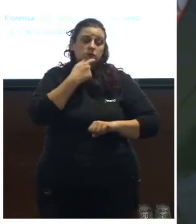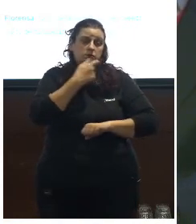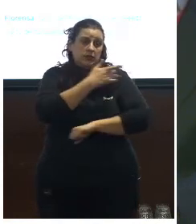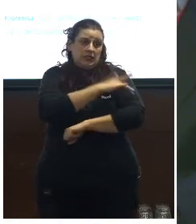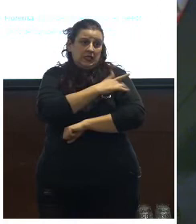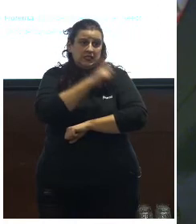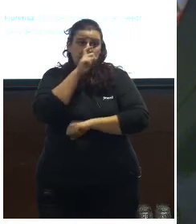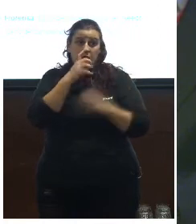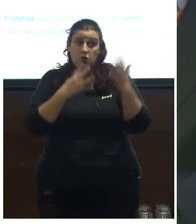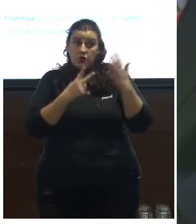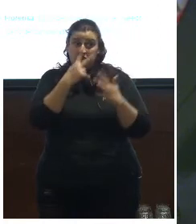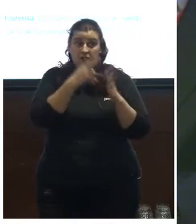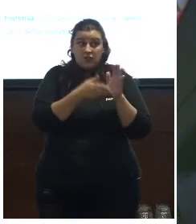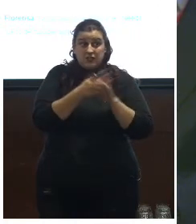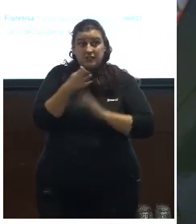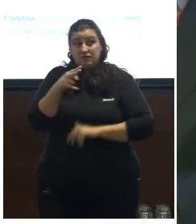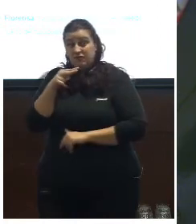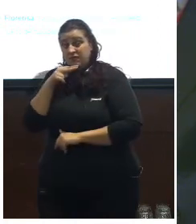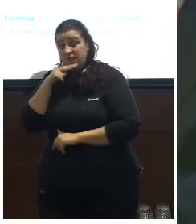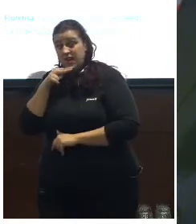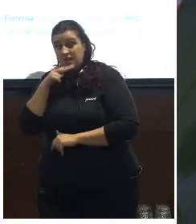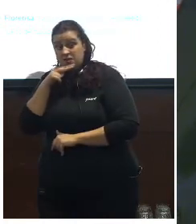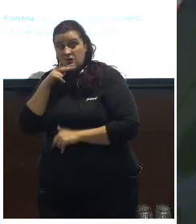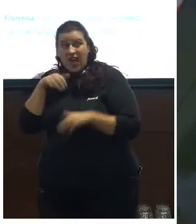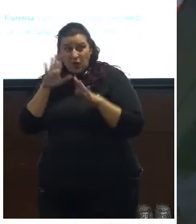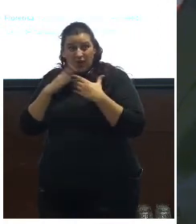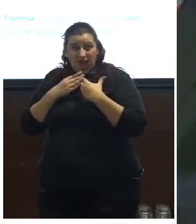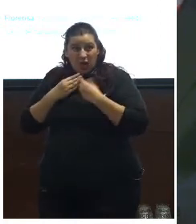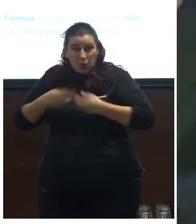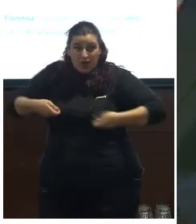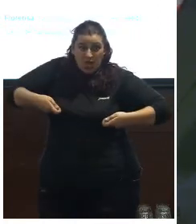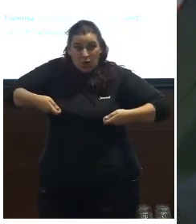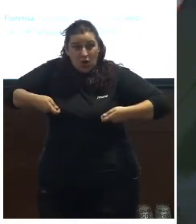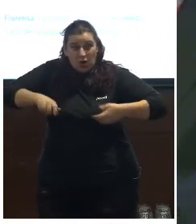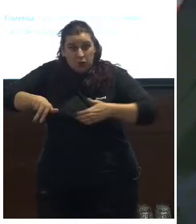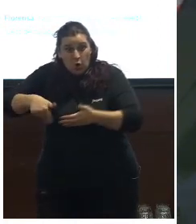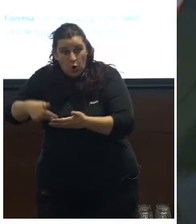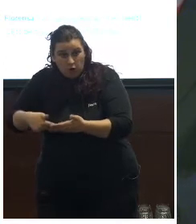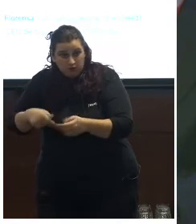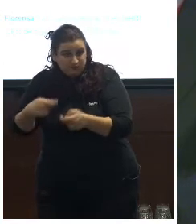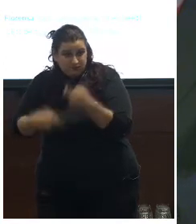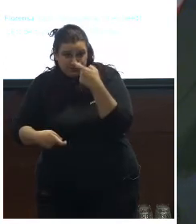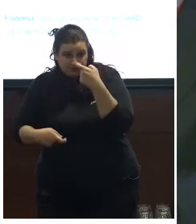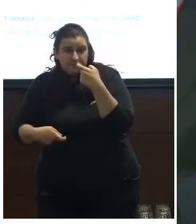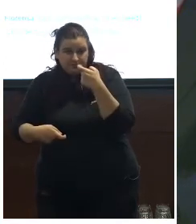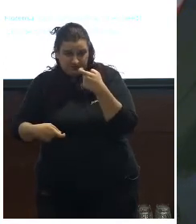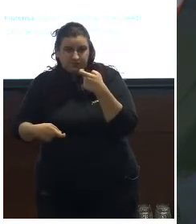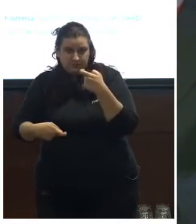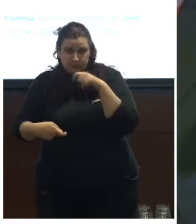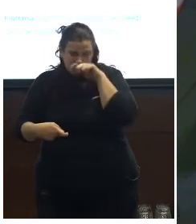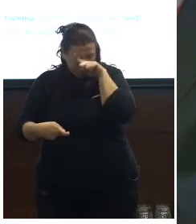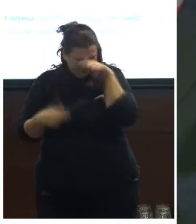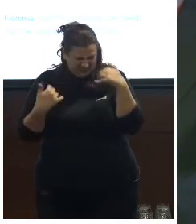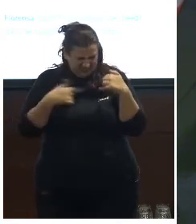92 años. Todo ir acompañada, todo ir sujetada, se nos cayó y tuvo una fractura de esas que solo